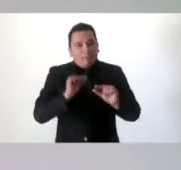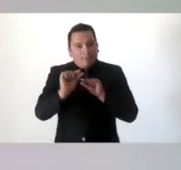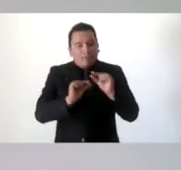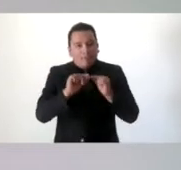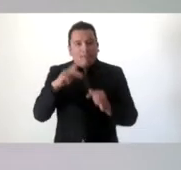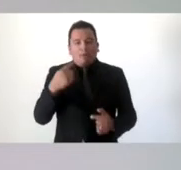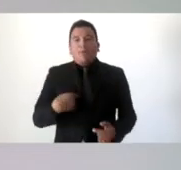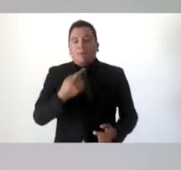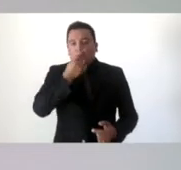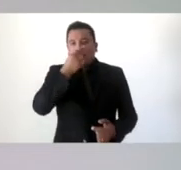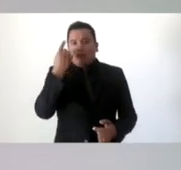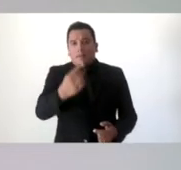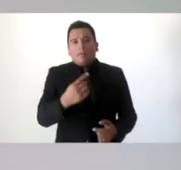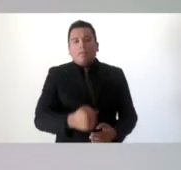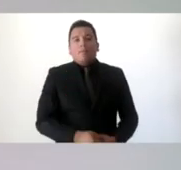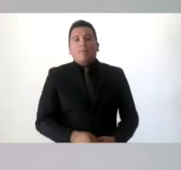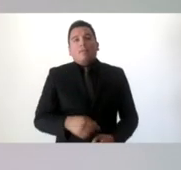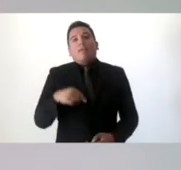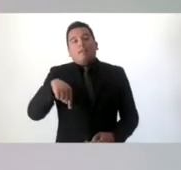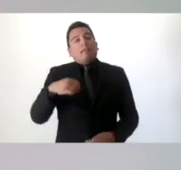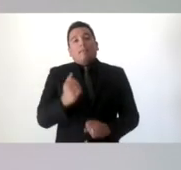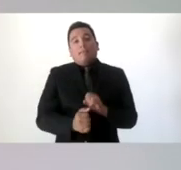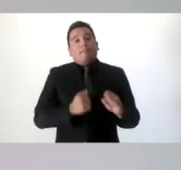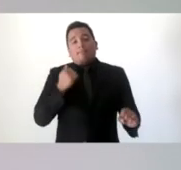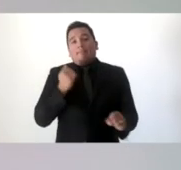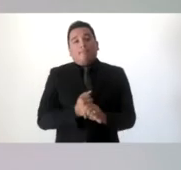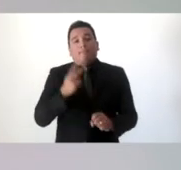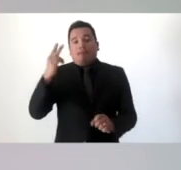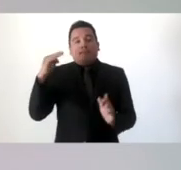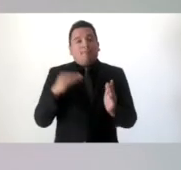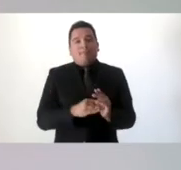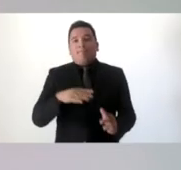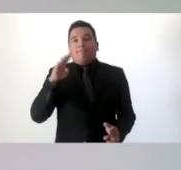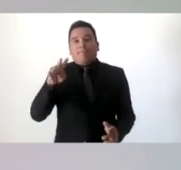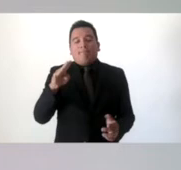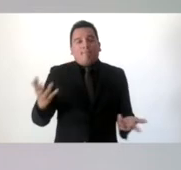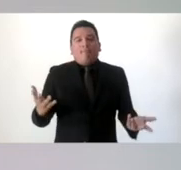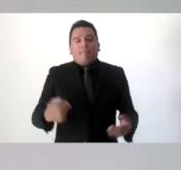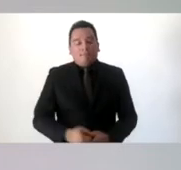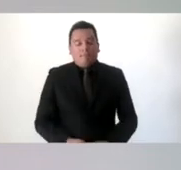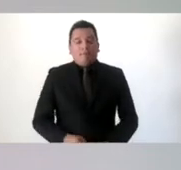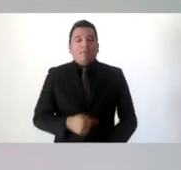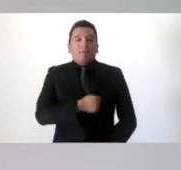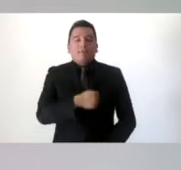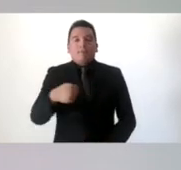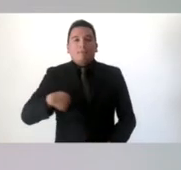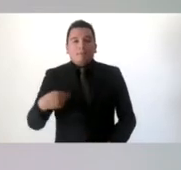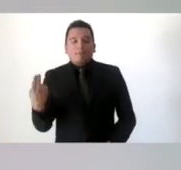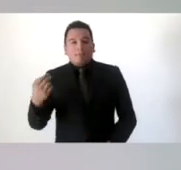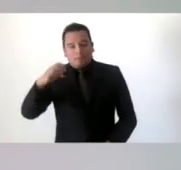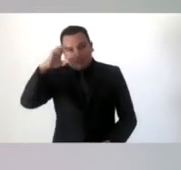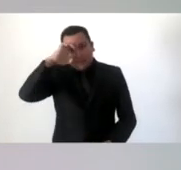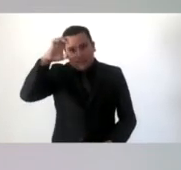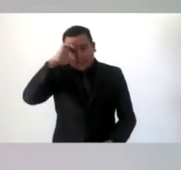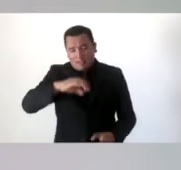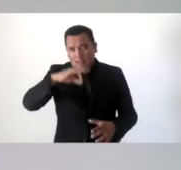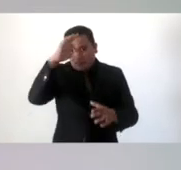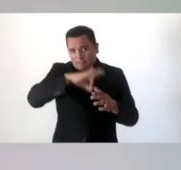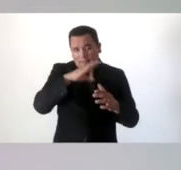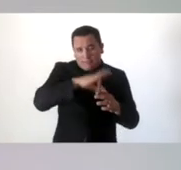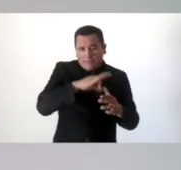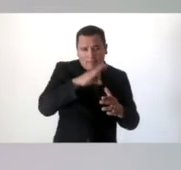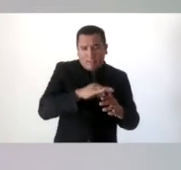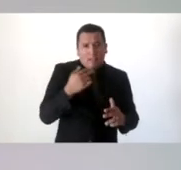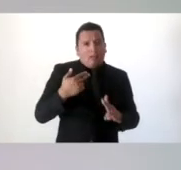sí diría es que pues estamos ya en el siglo XXI, que tenemos toda la experiencia en la organización de las elecciones